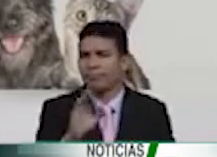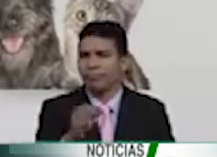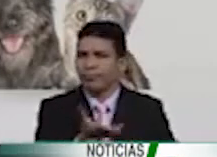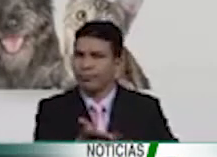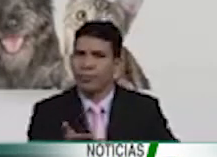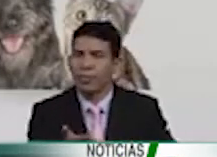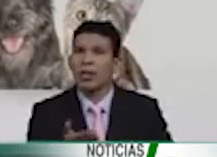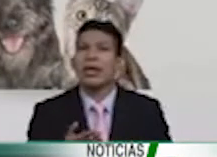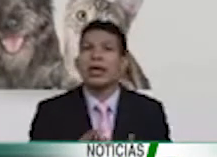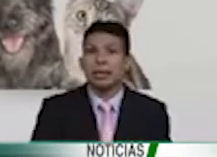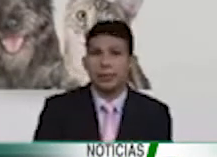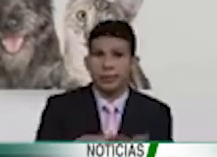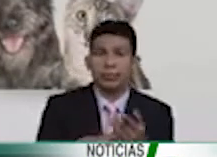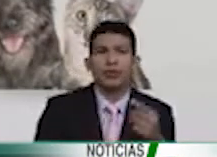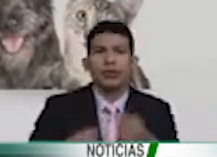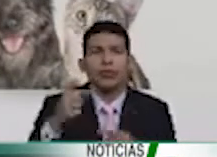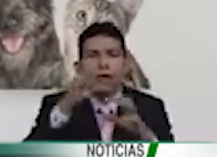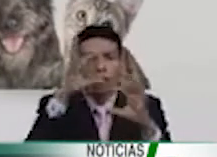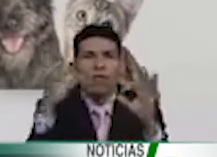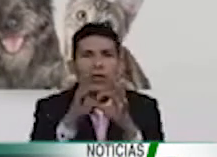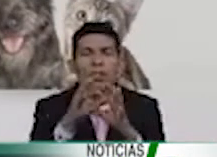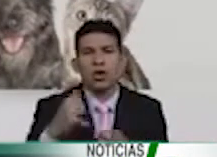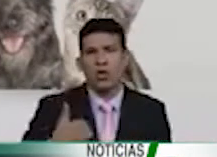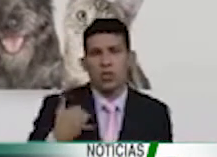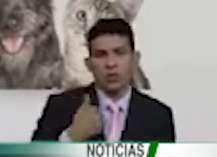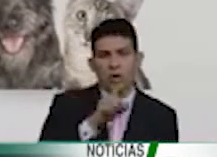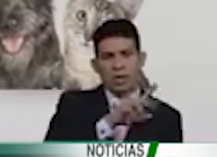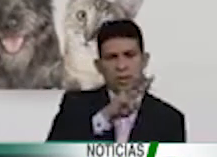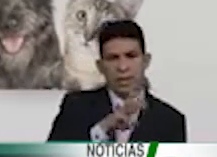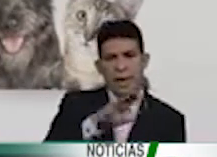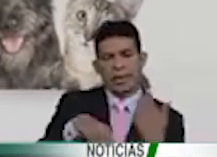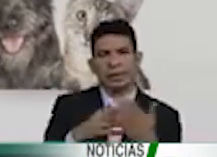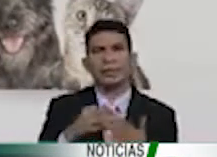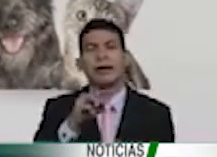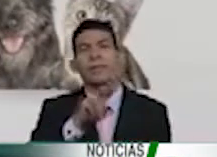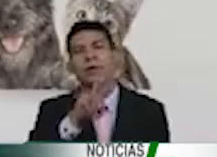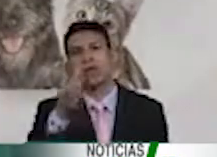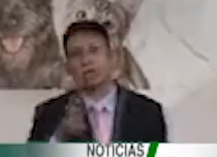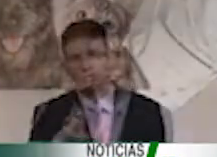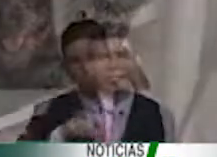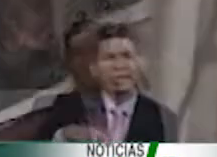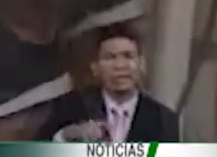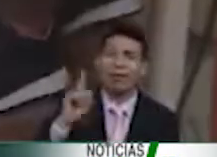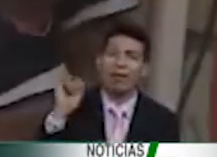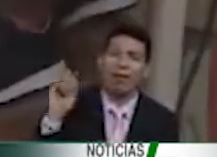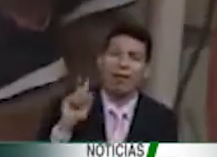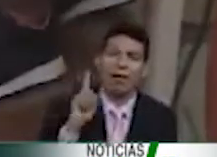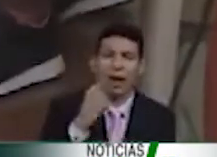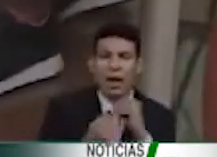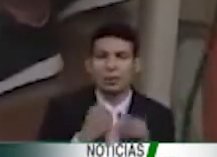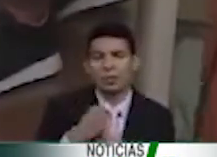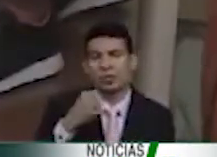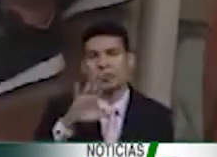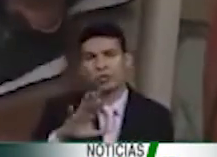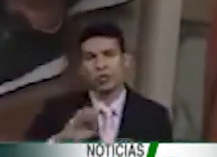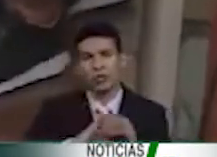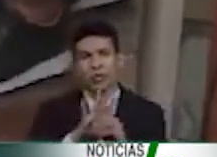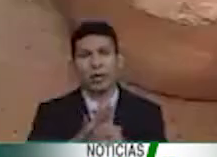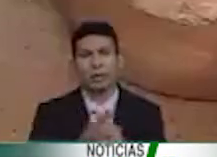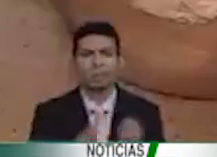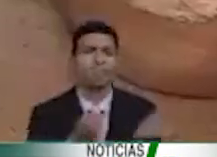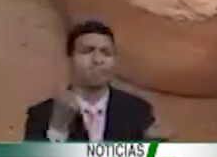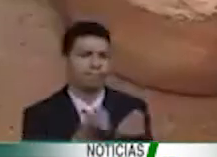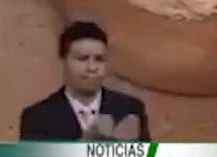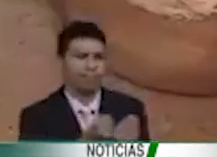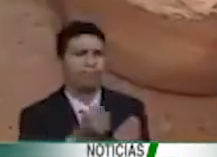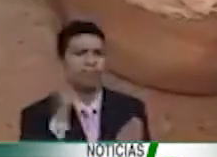de este sector. La convocatoria está dirigida especialmente a aquellos jóvenes entre los 18 y 28 años que realicen alguna actividad